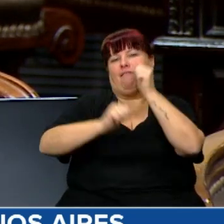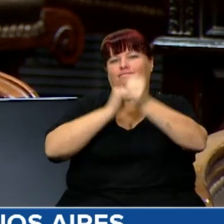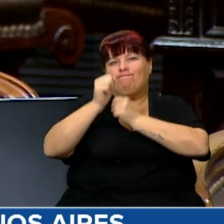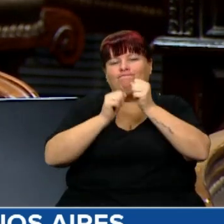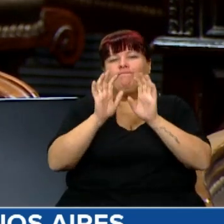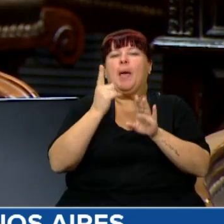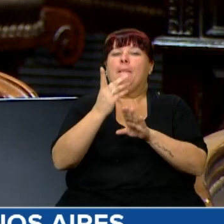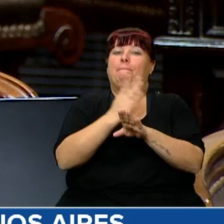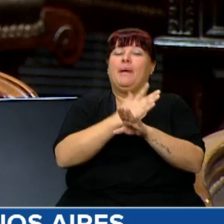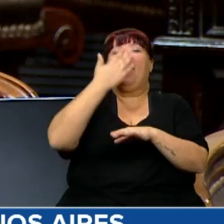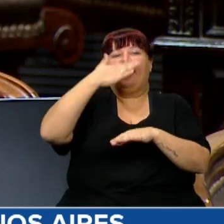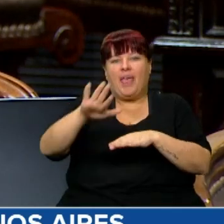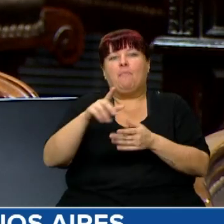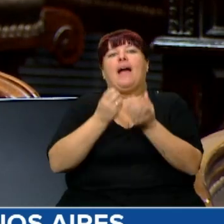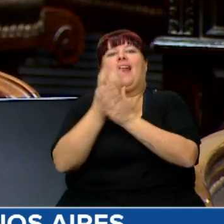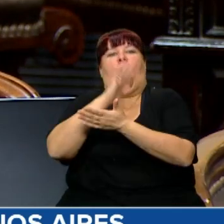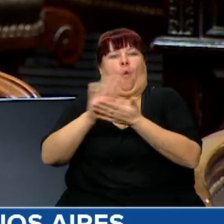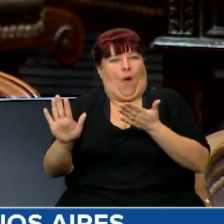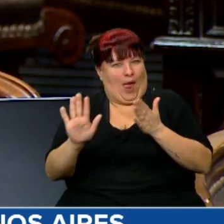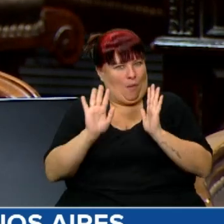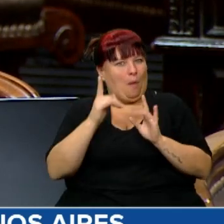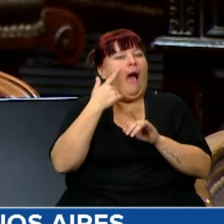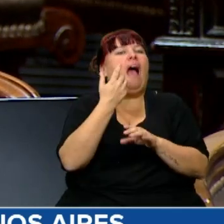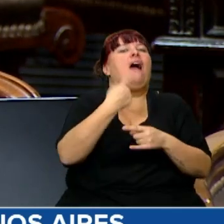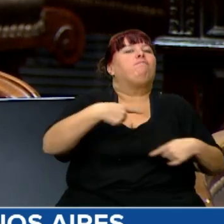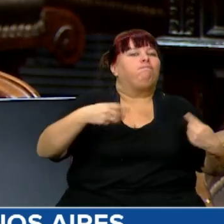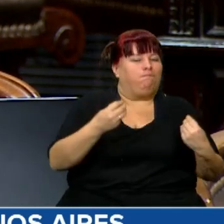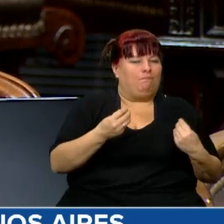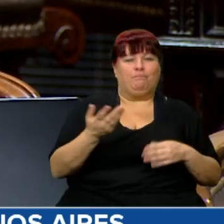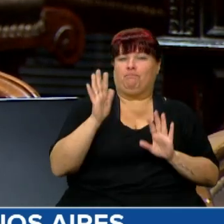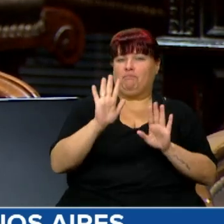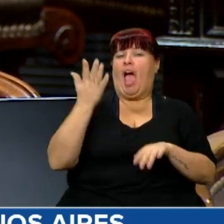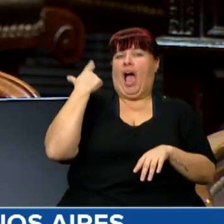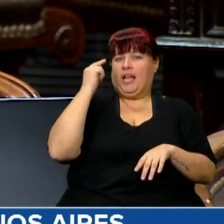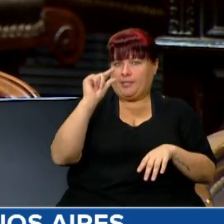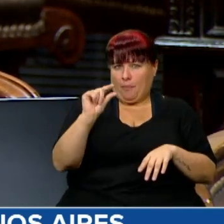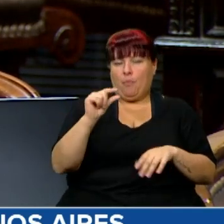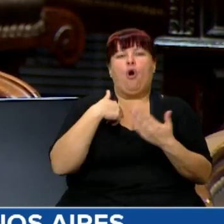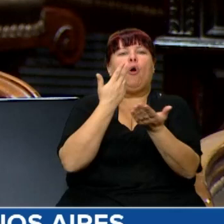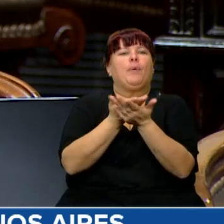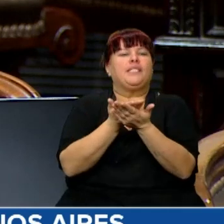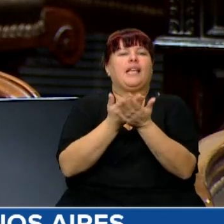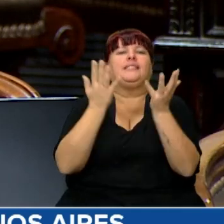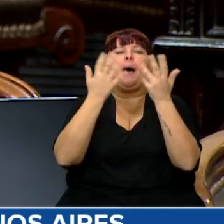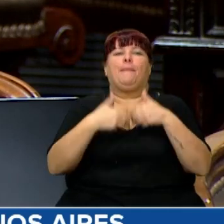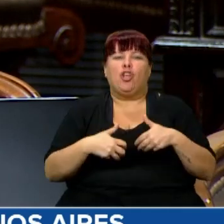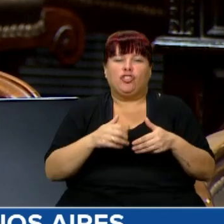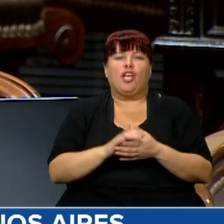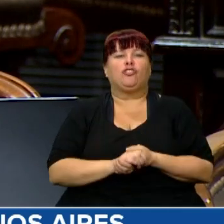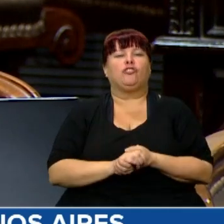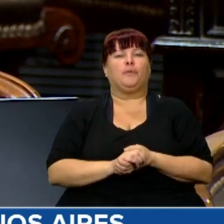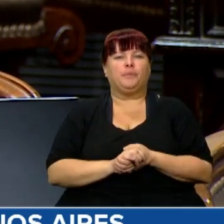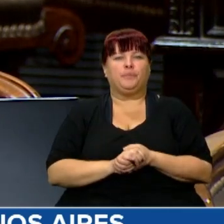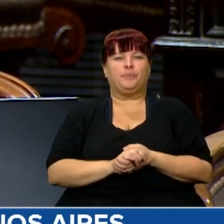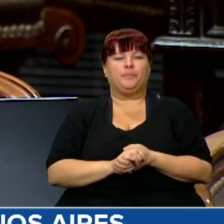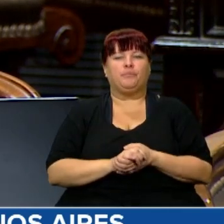antes de establecer uno nuevo. En ese sentido, hace poco tiempo presentamos un proyecto